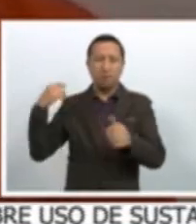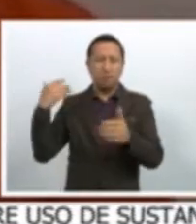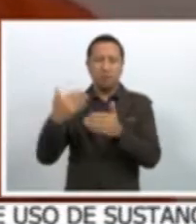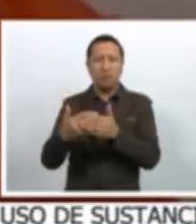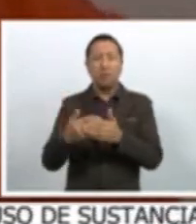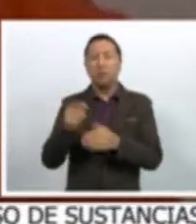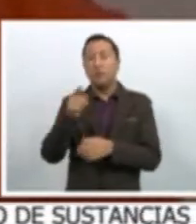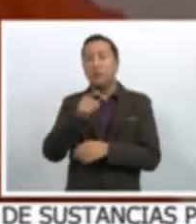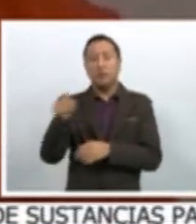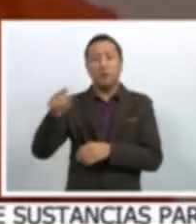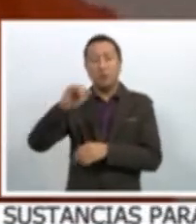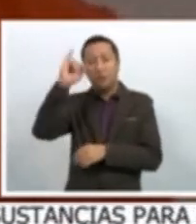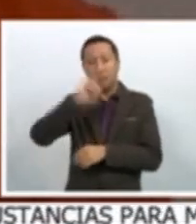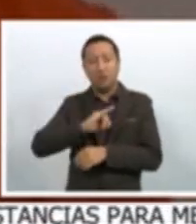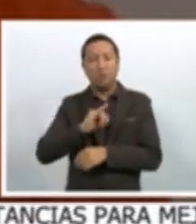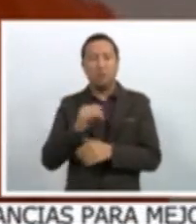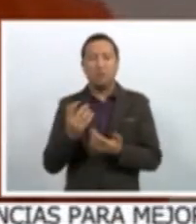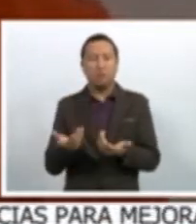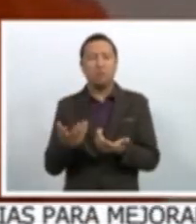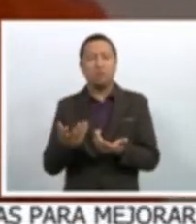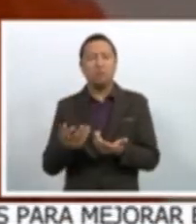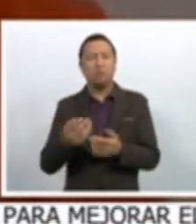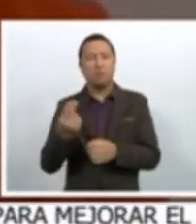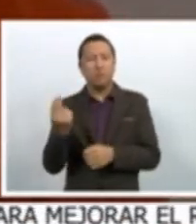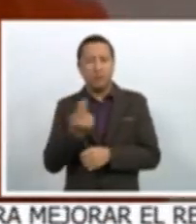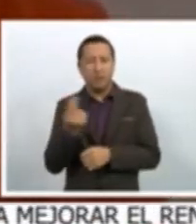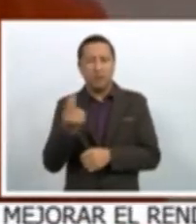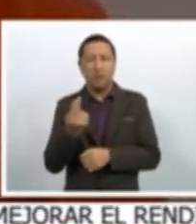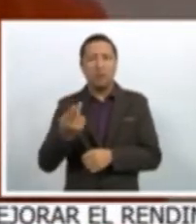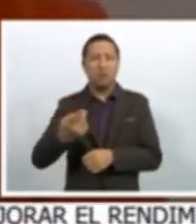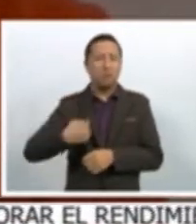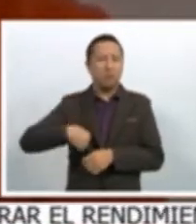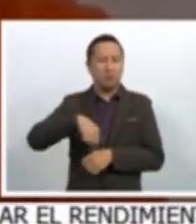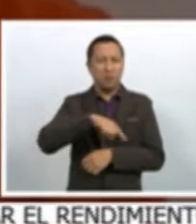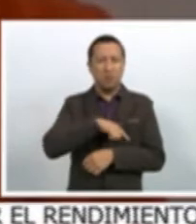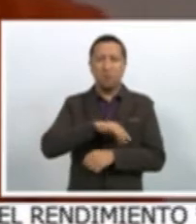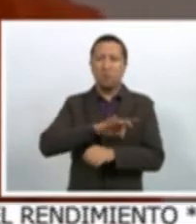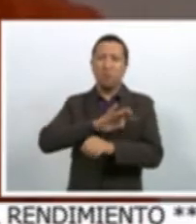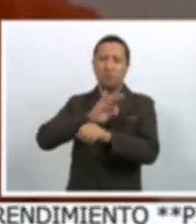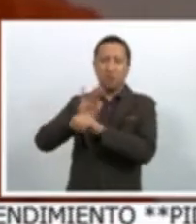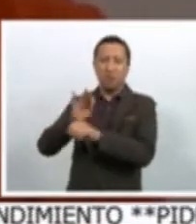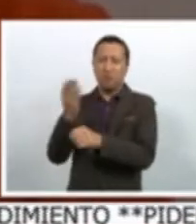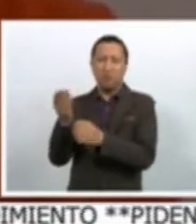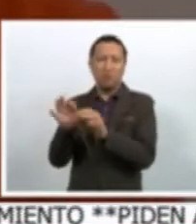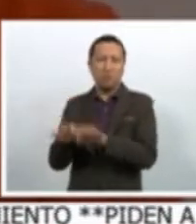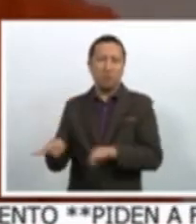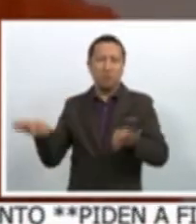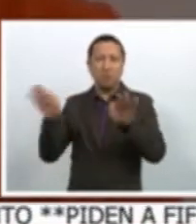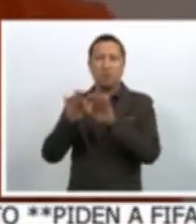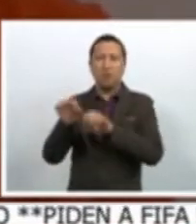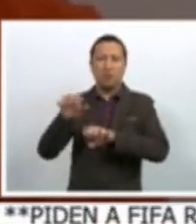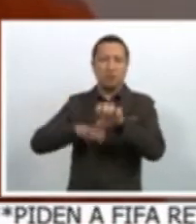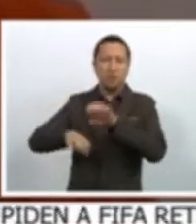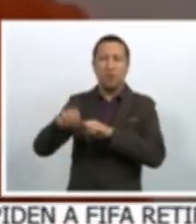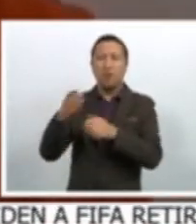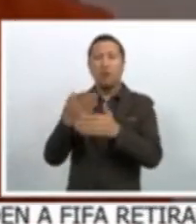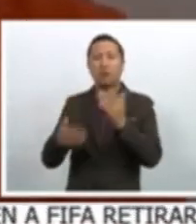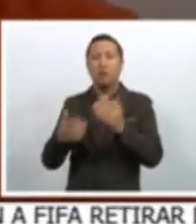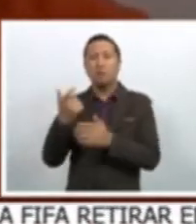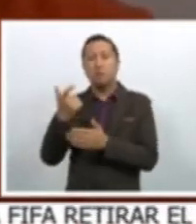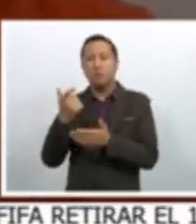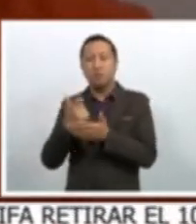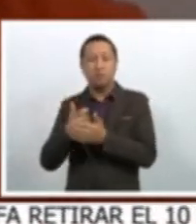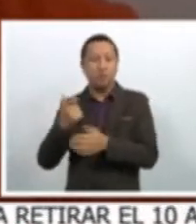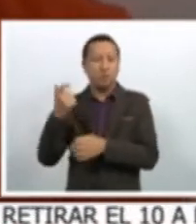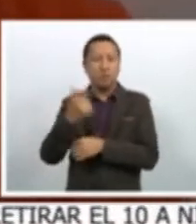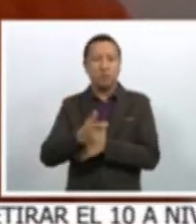patronal no estamos entendiendo que si nosotros beneficiamos a la gente más importante de nuestras empresas y este recurso que normalmente fluye